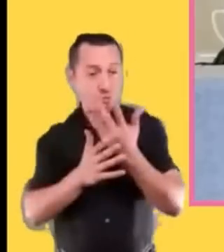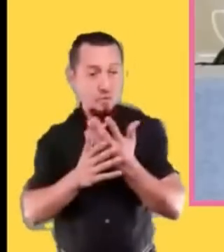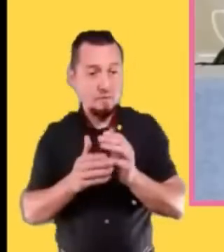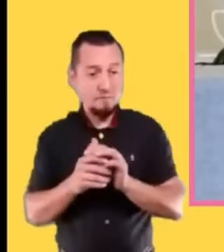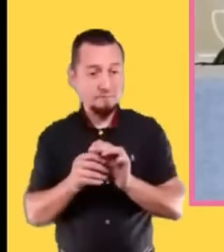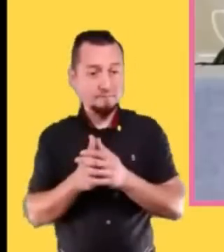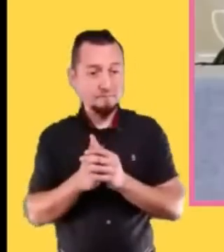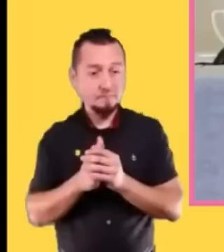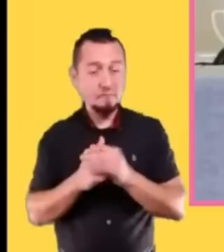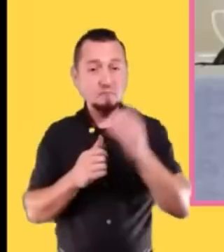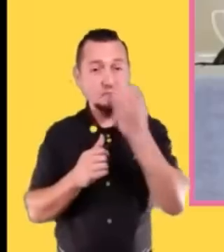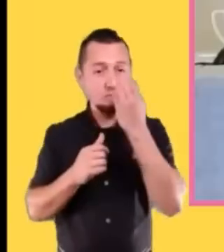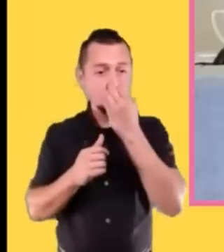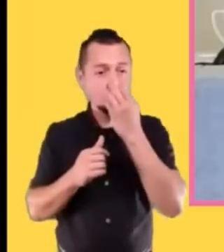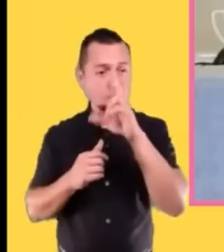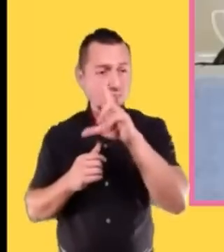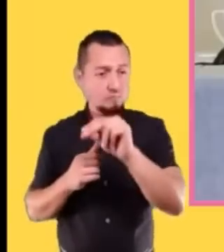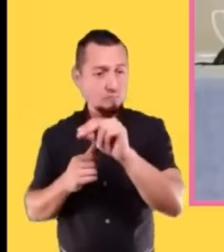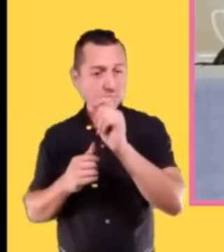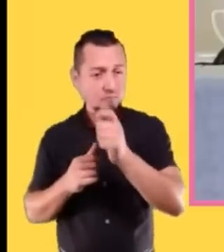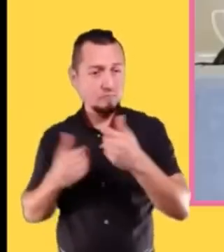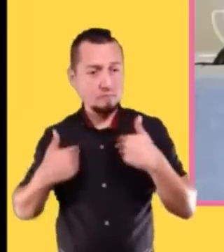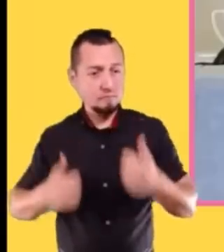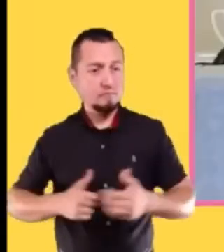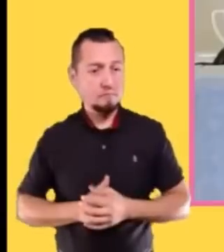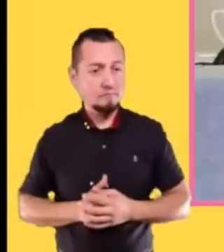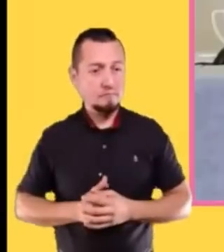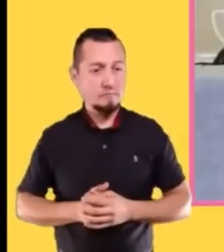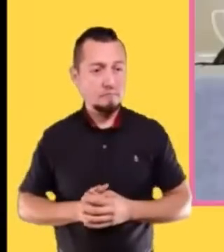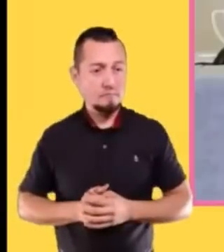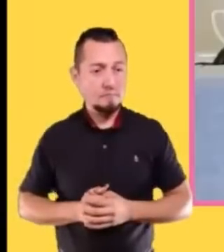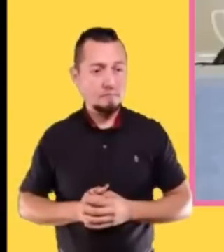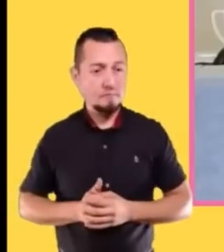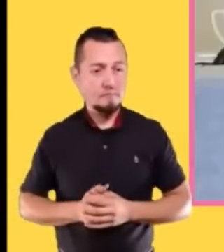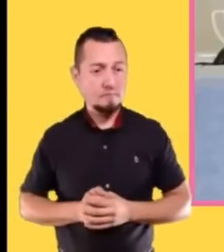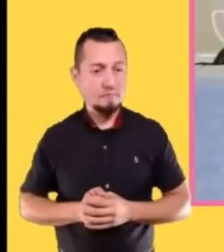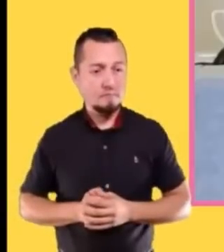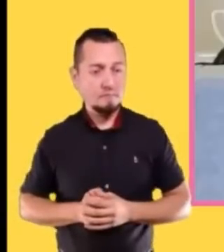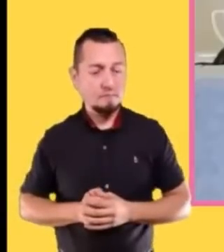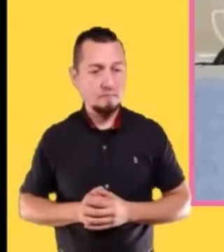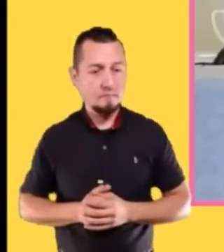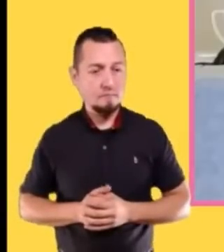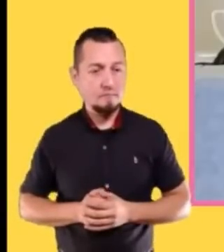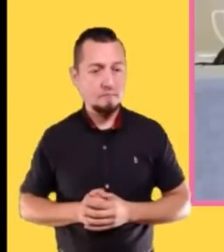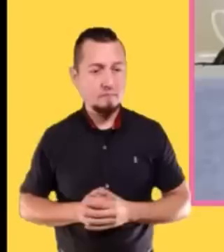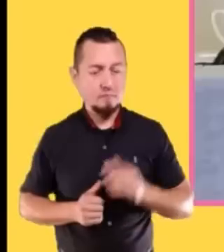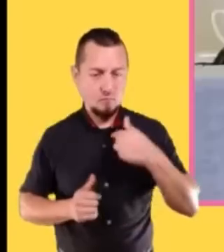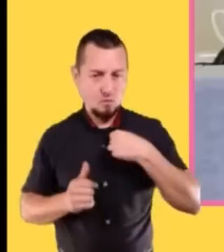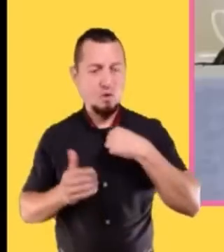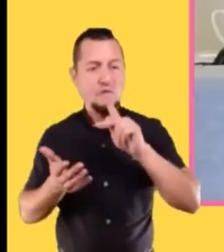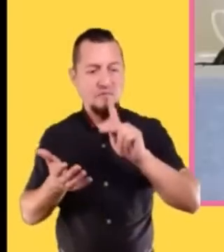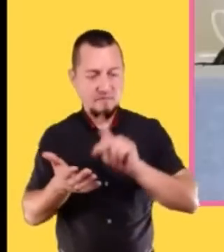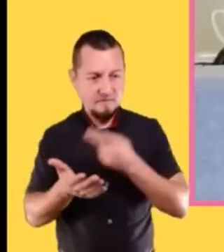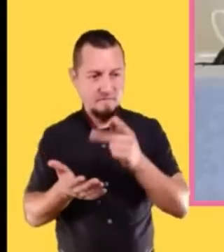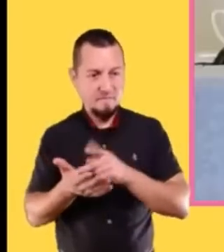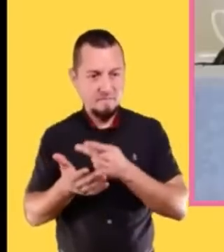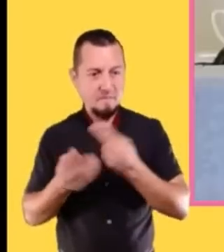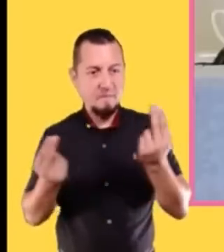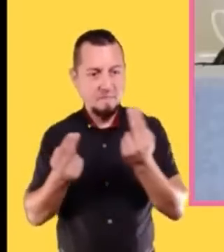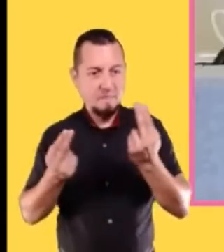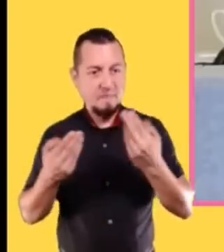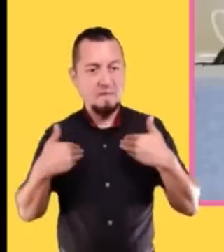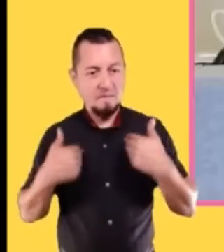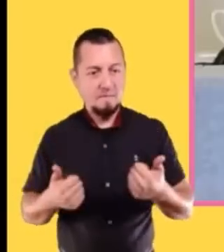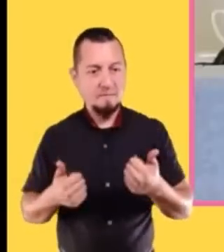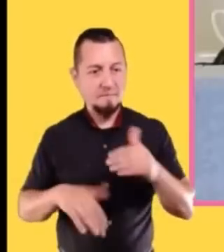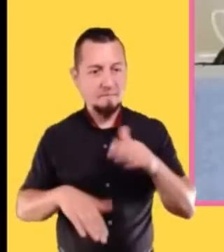están diciendo que no, para que quede claro? Bueno, es que, perdón, lo voy a repetir porque no sé qué se necesita para que esté más claro. Aquí está